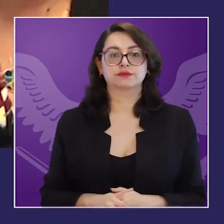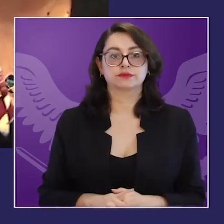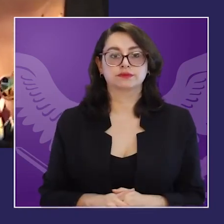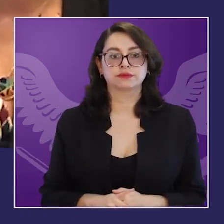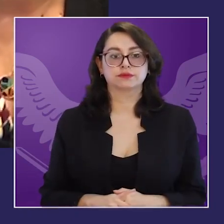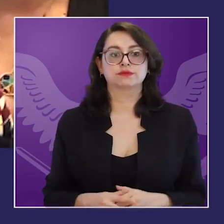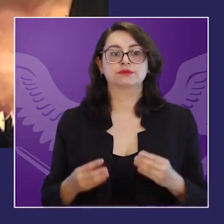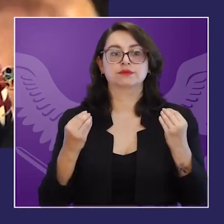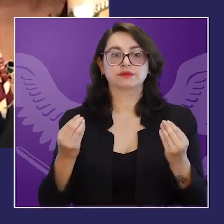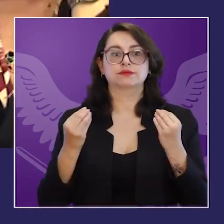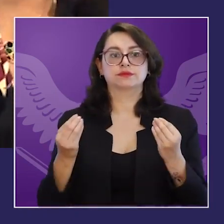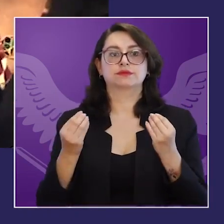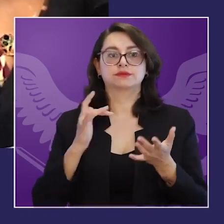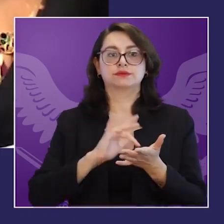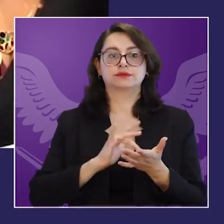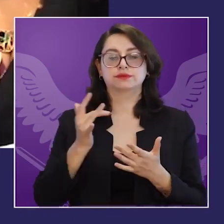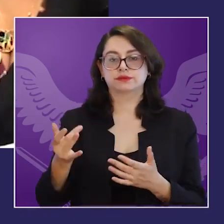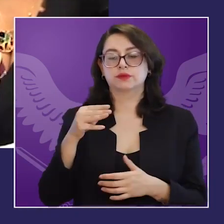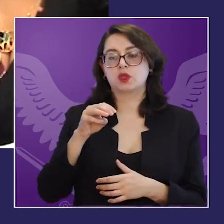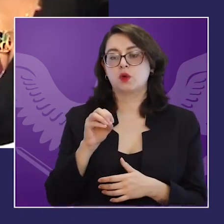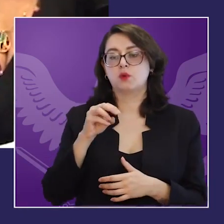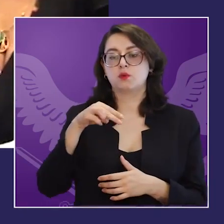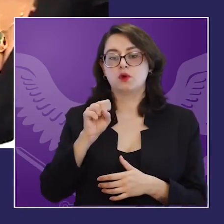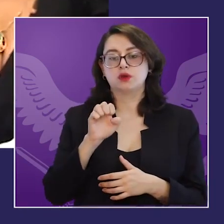Muchísimas gracias, Montserrat Escudero.